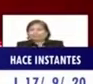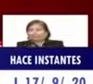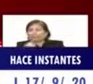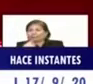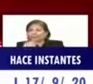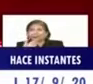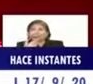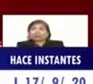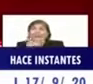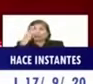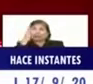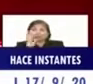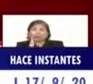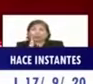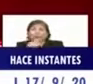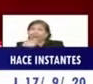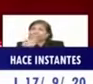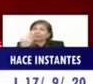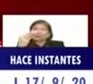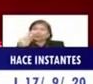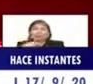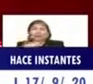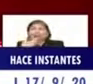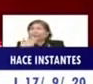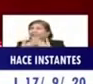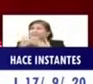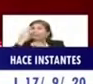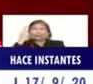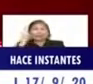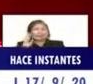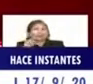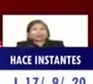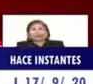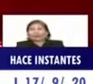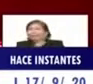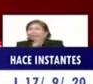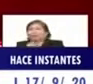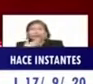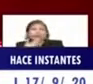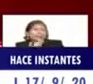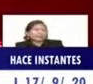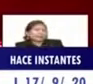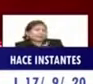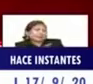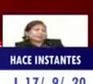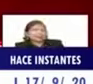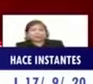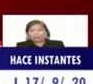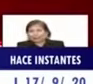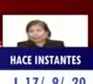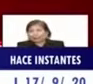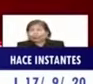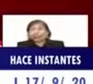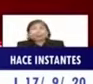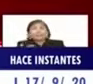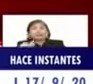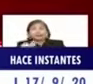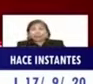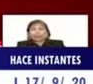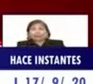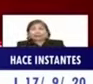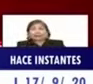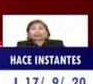le doy gracias a Dios. Le doy gracias a todos ustedes, fundamentalmente a los